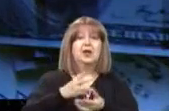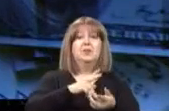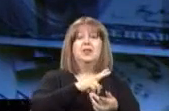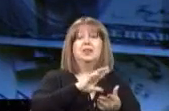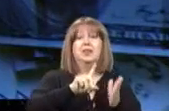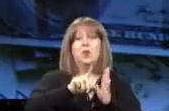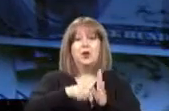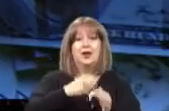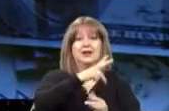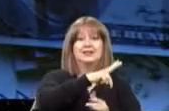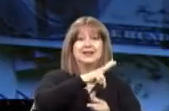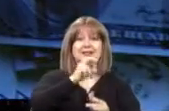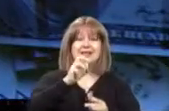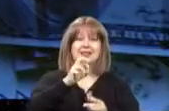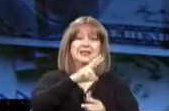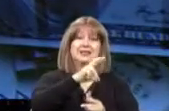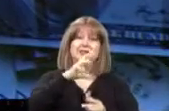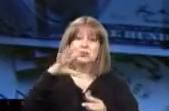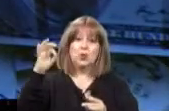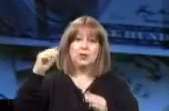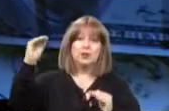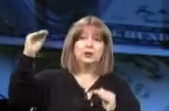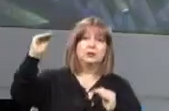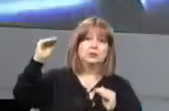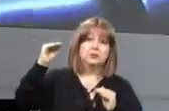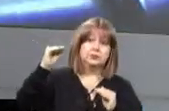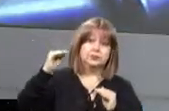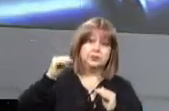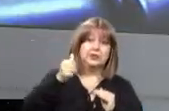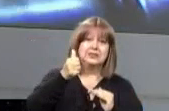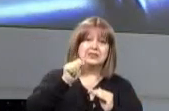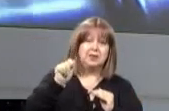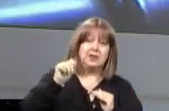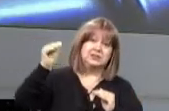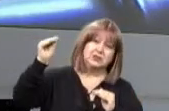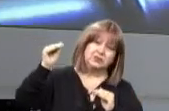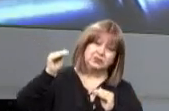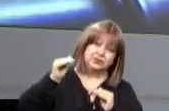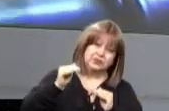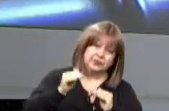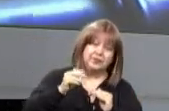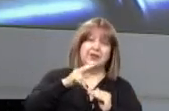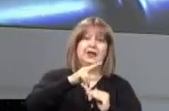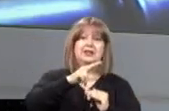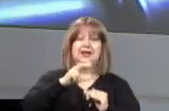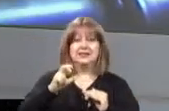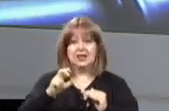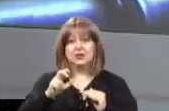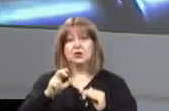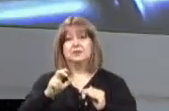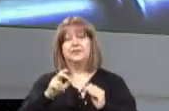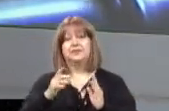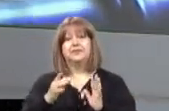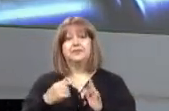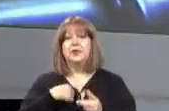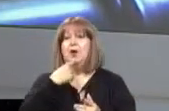3.50 o ha vuelto a tocar el piso de 3.40 después de casi 6 meses? De casi 6 meses, claro. Es verdad eso. En muy poco tiempo. ¿Y cuál sería el consejo concreto para alguien que